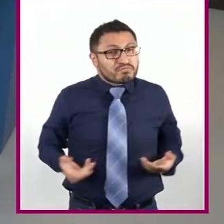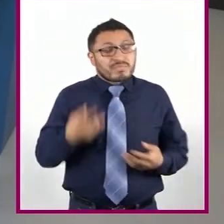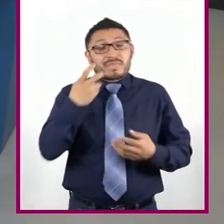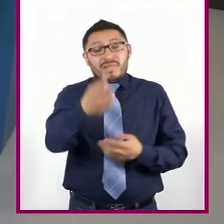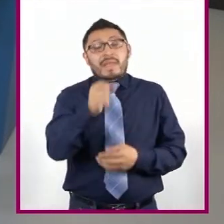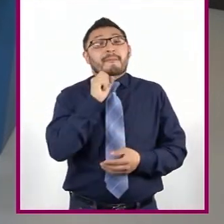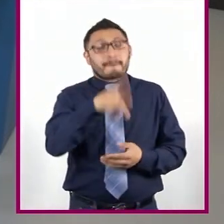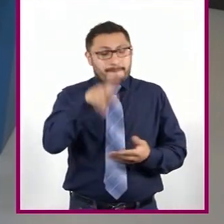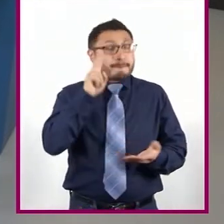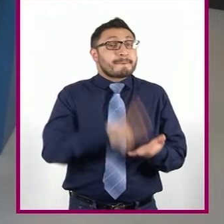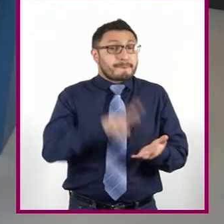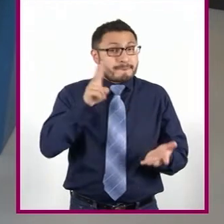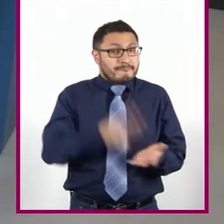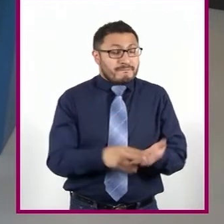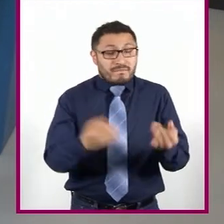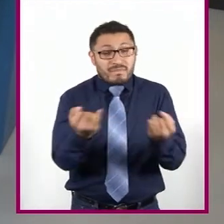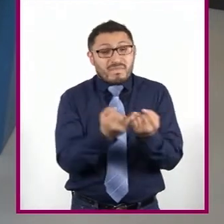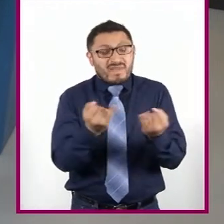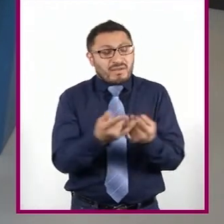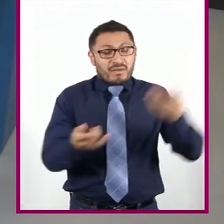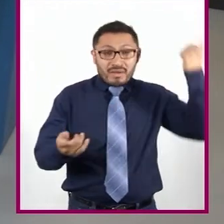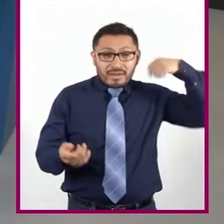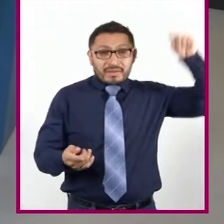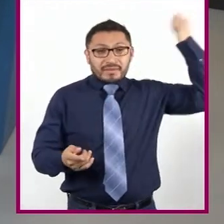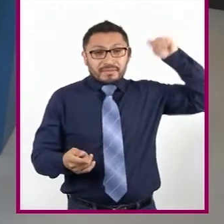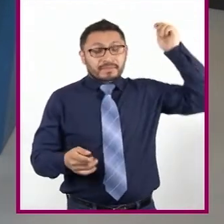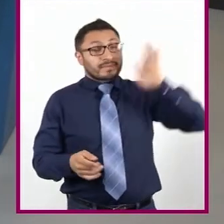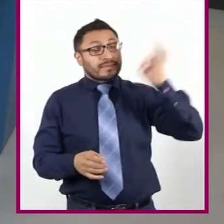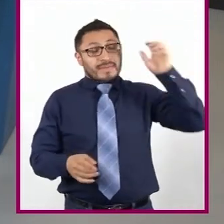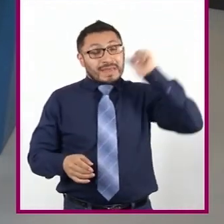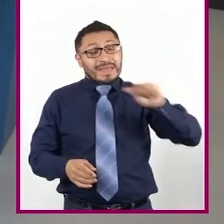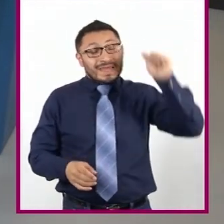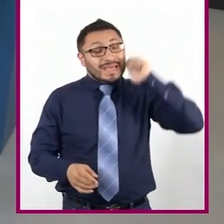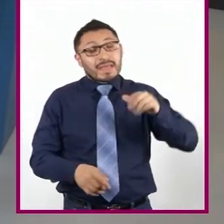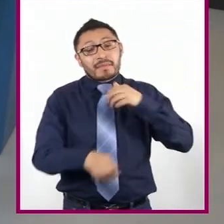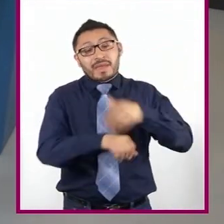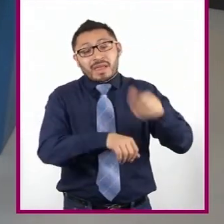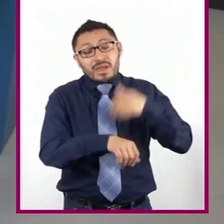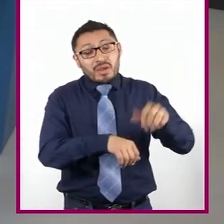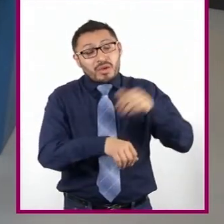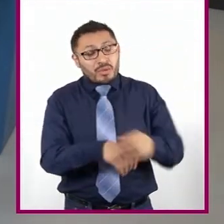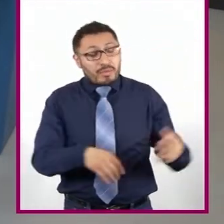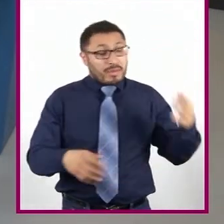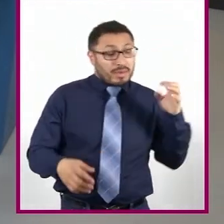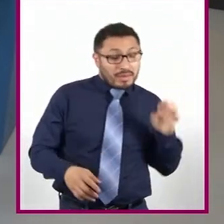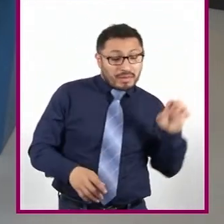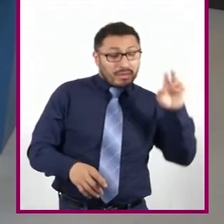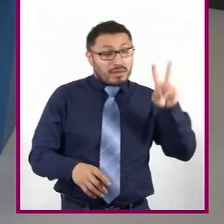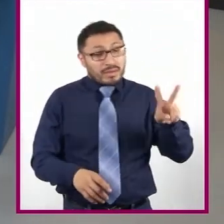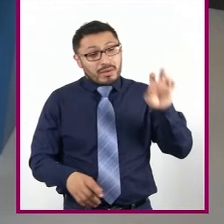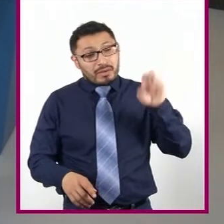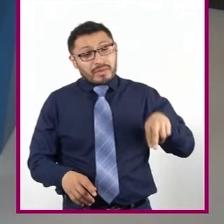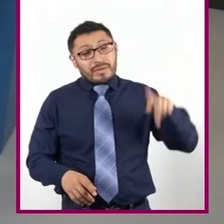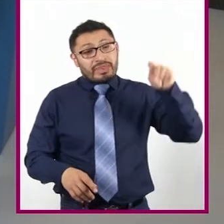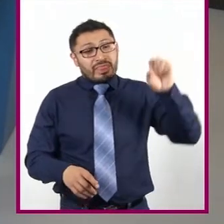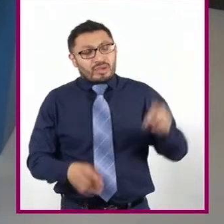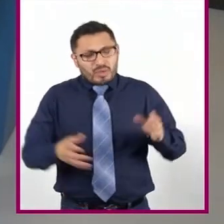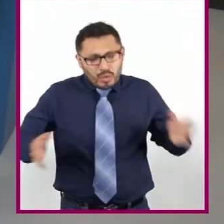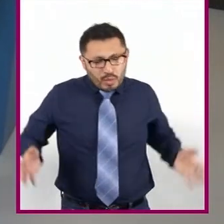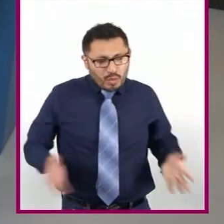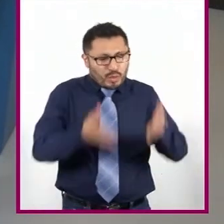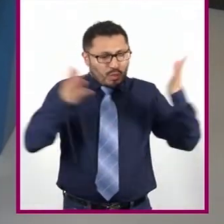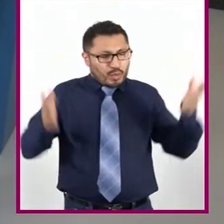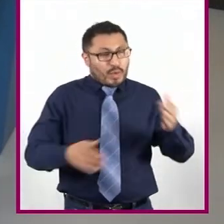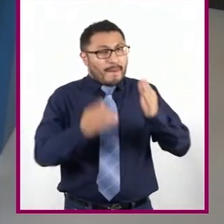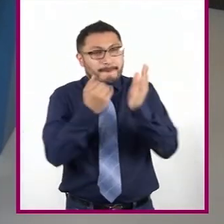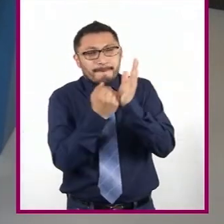mismo valor que el de la probabilidad teórica, siempre que el número total de eventos vaya aumentando. Y mientras